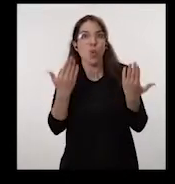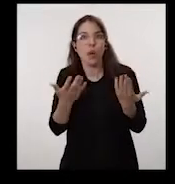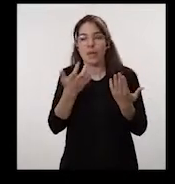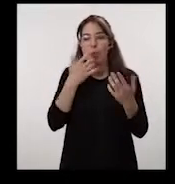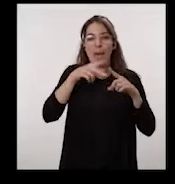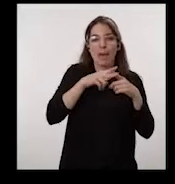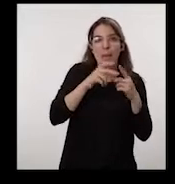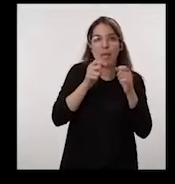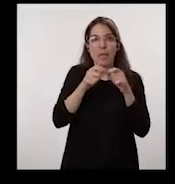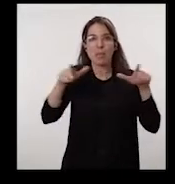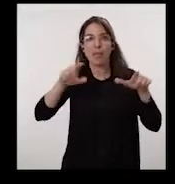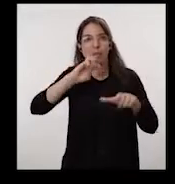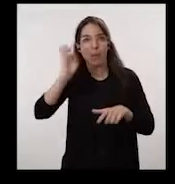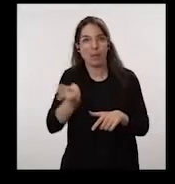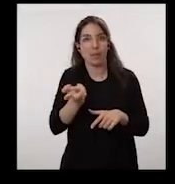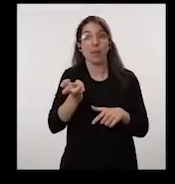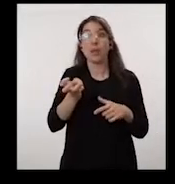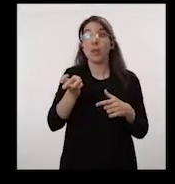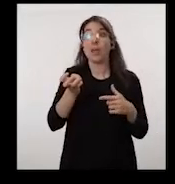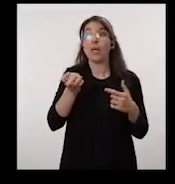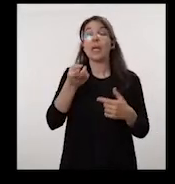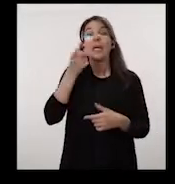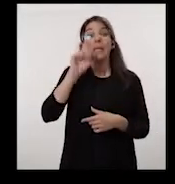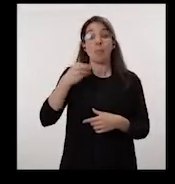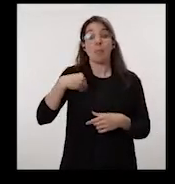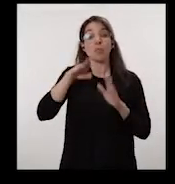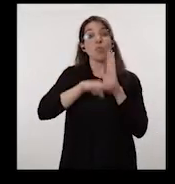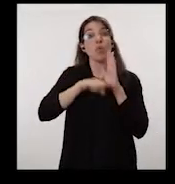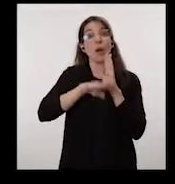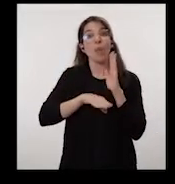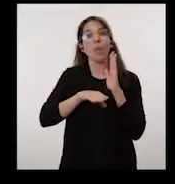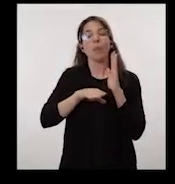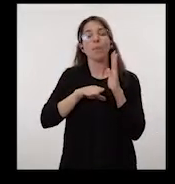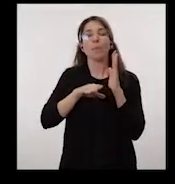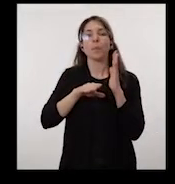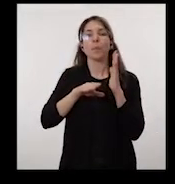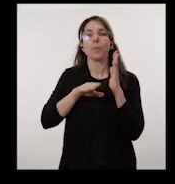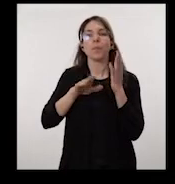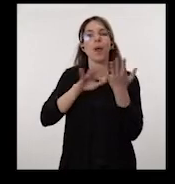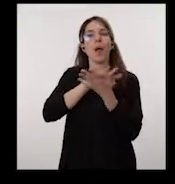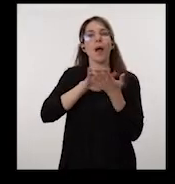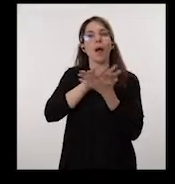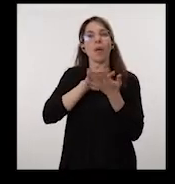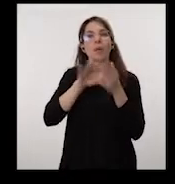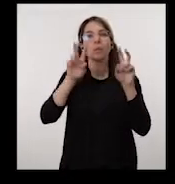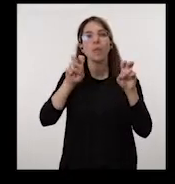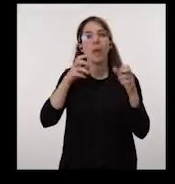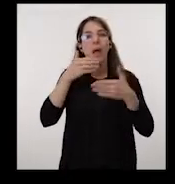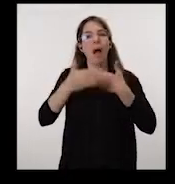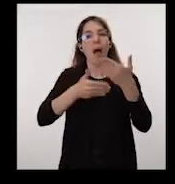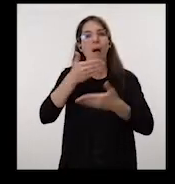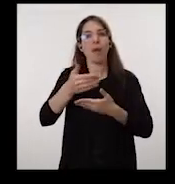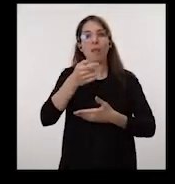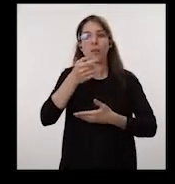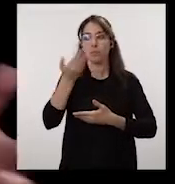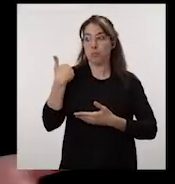herramientas sus plataformas ese ese día a día y luego también en ese programa se va a tratar todos los avances que se han